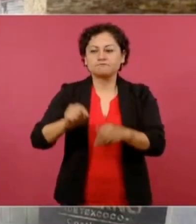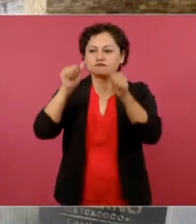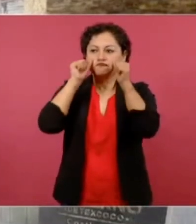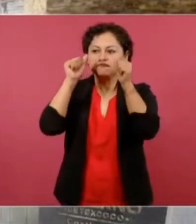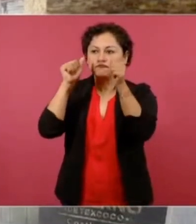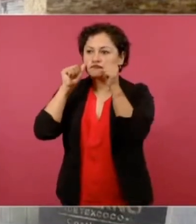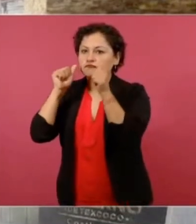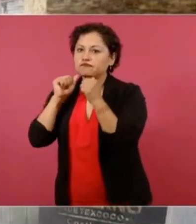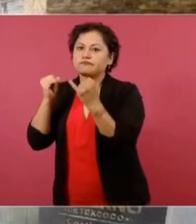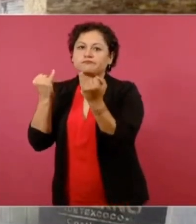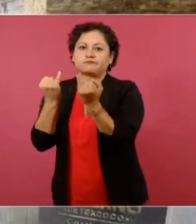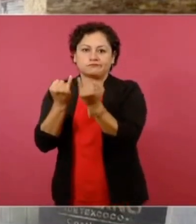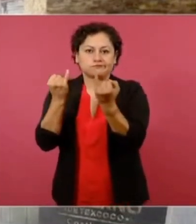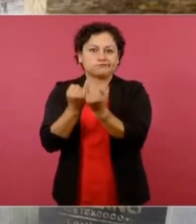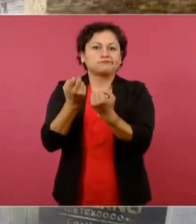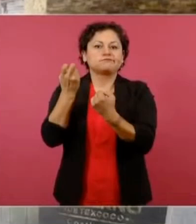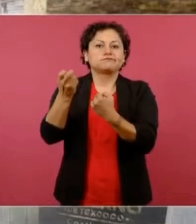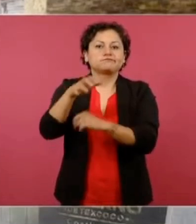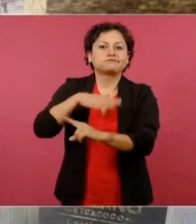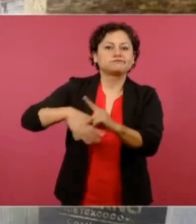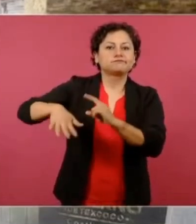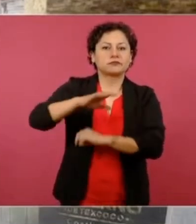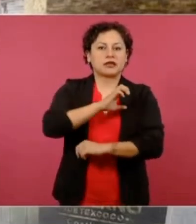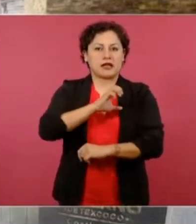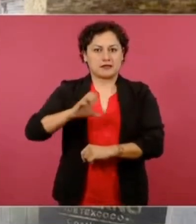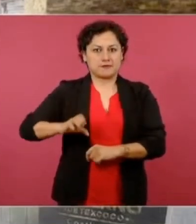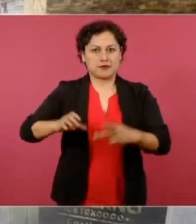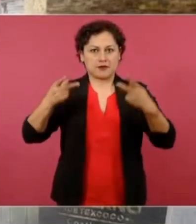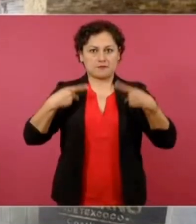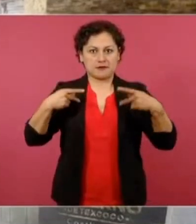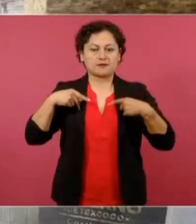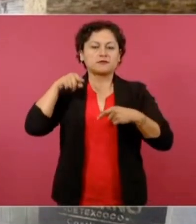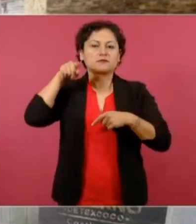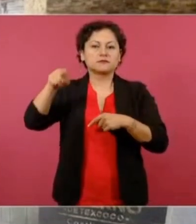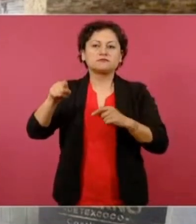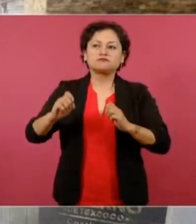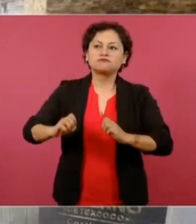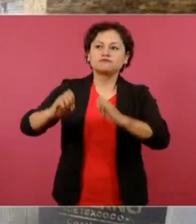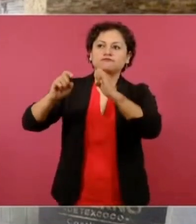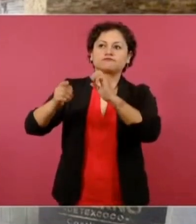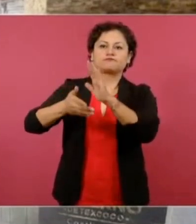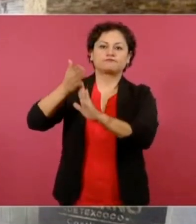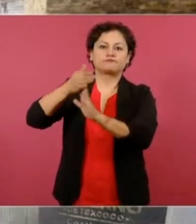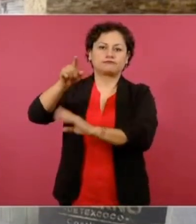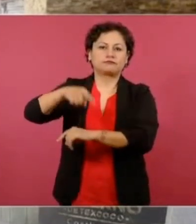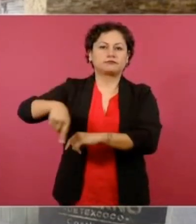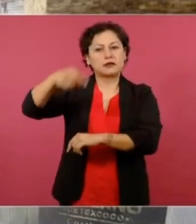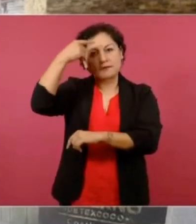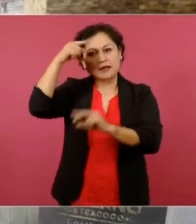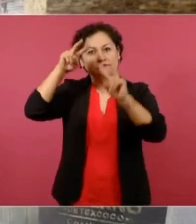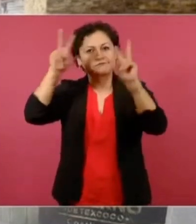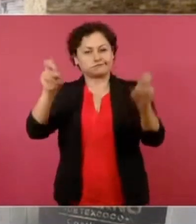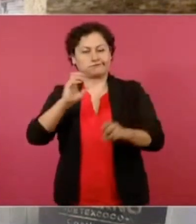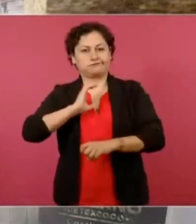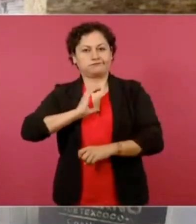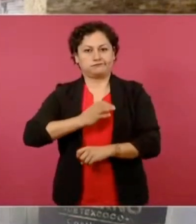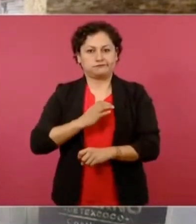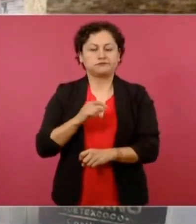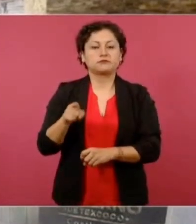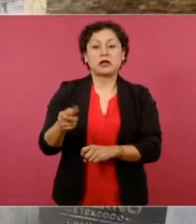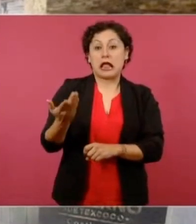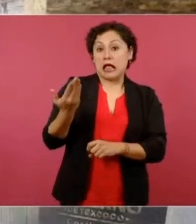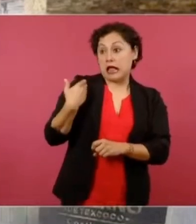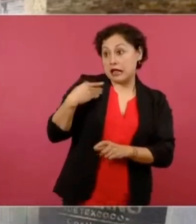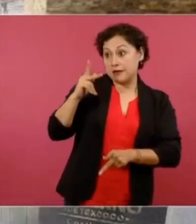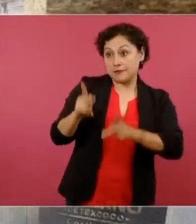obra fundamental para la gente de Ecatepec, que es el oncológico de allá de Ecatepec. También acabamos de hablar con la maestra Delfina